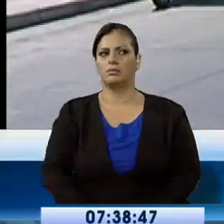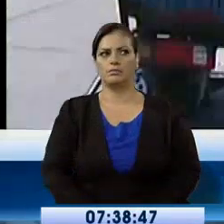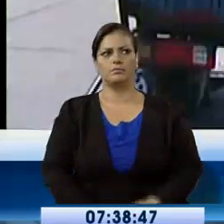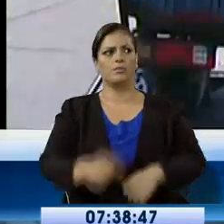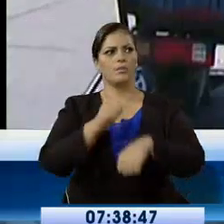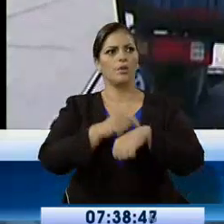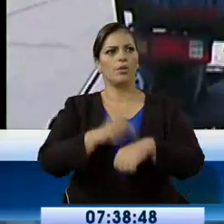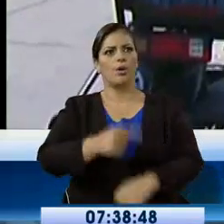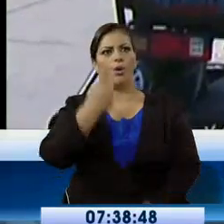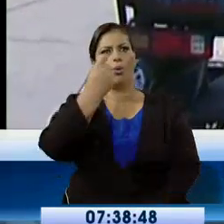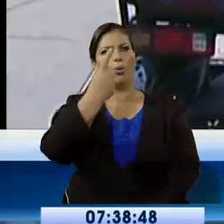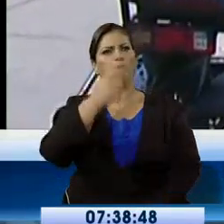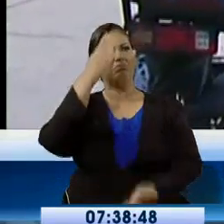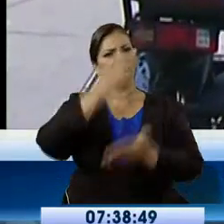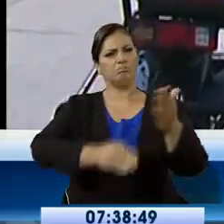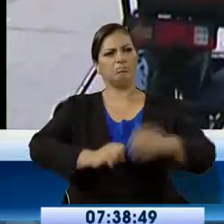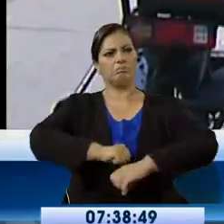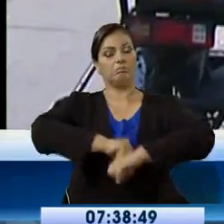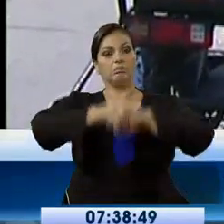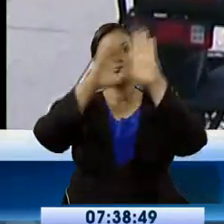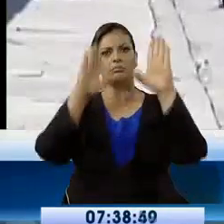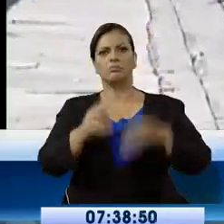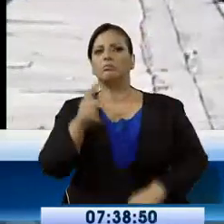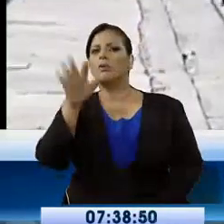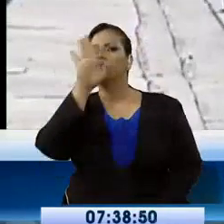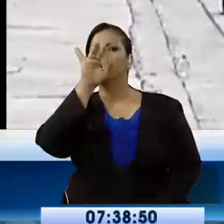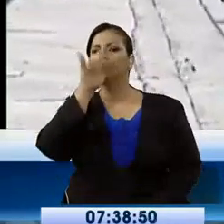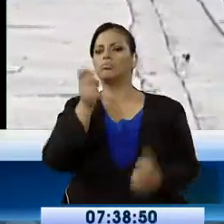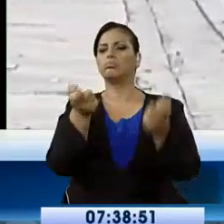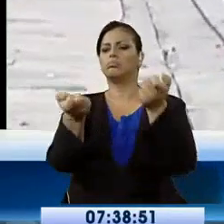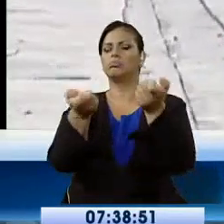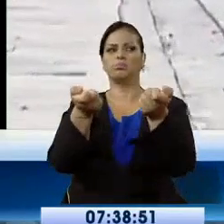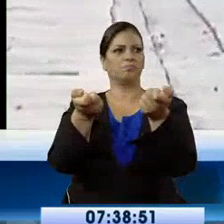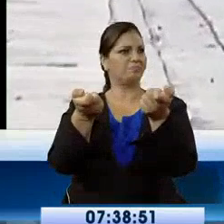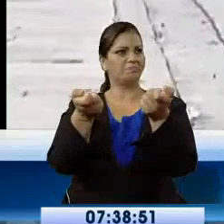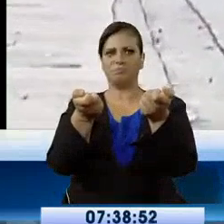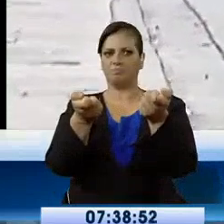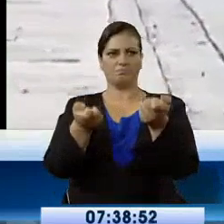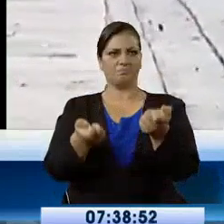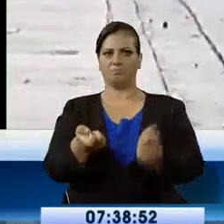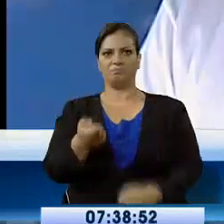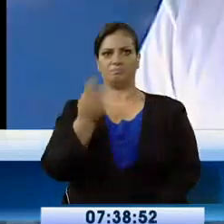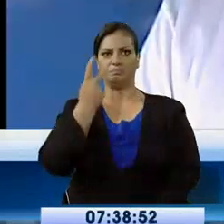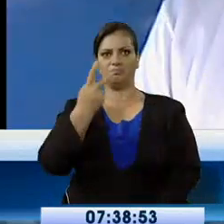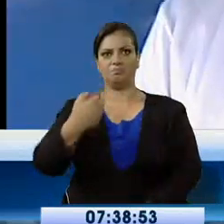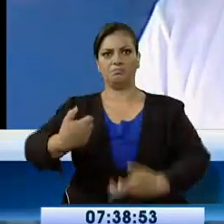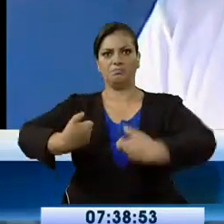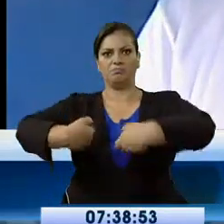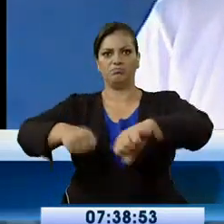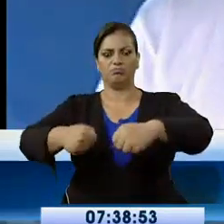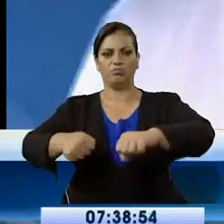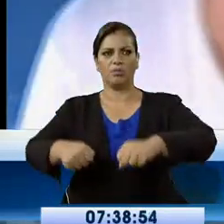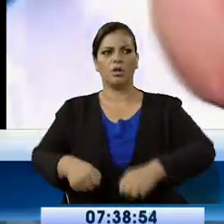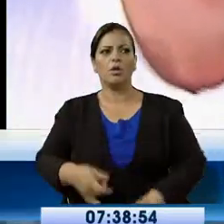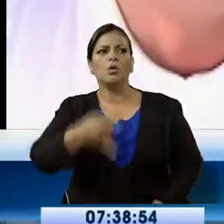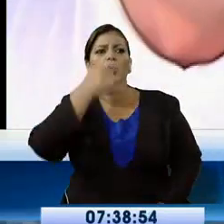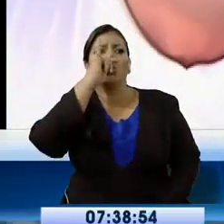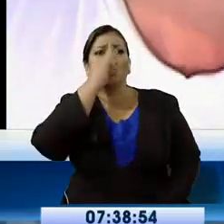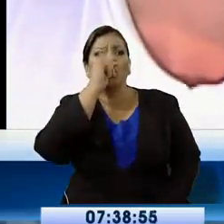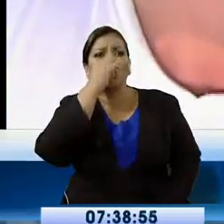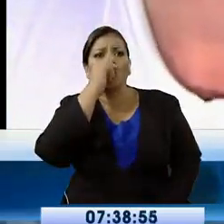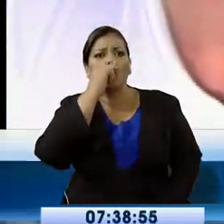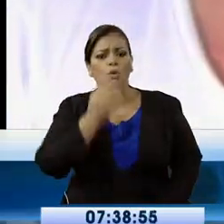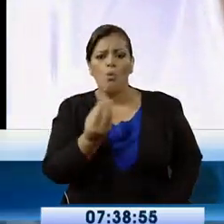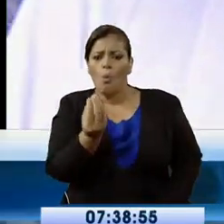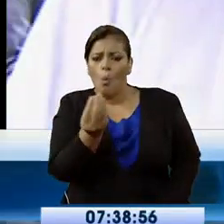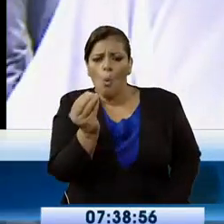había ningún vigilante en esta calle, por la que no solo circulan las tricimotos. Aquí hay muchos niños que andan sin